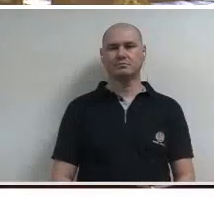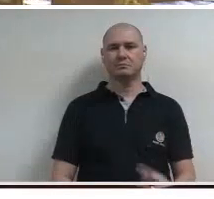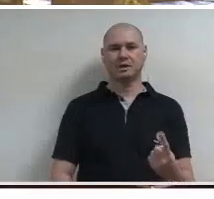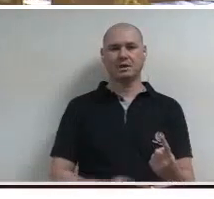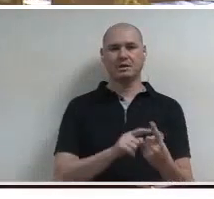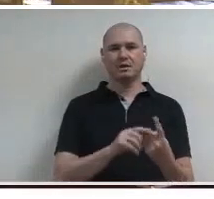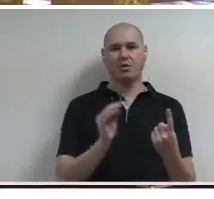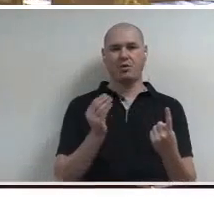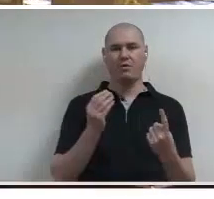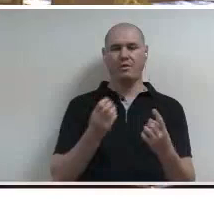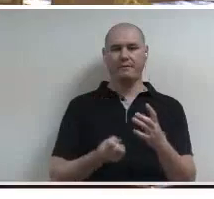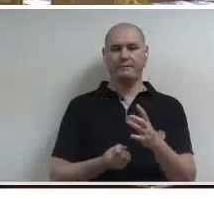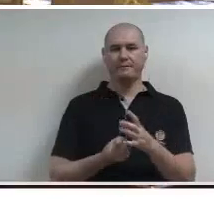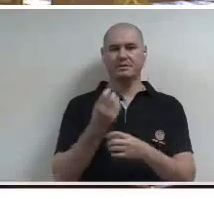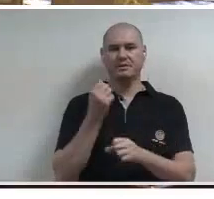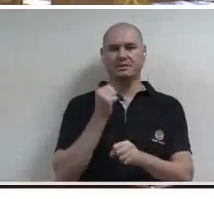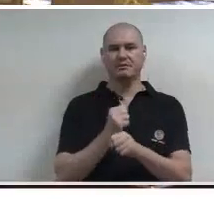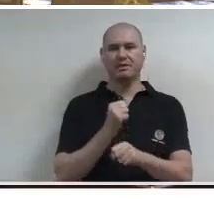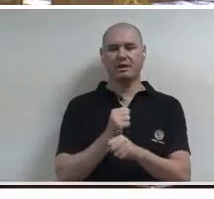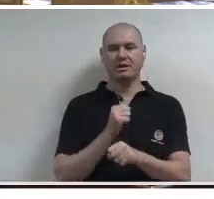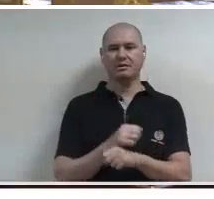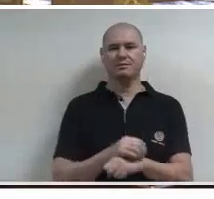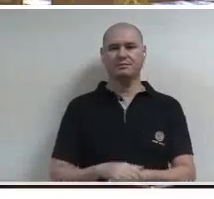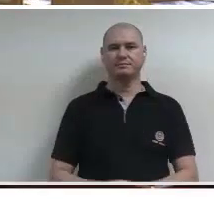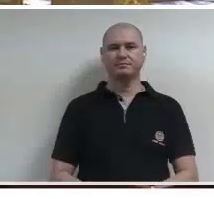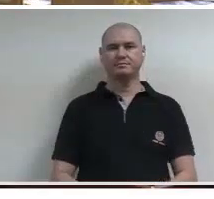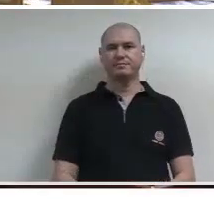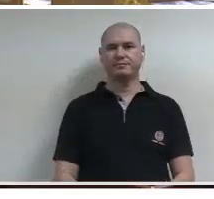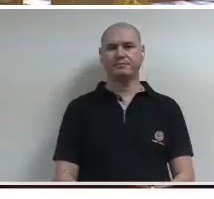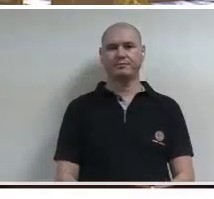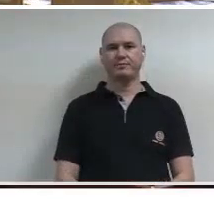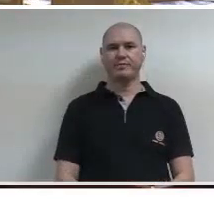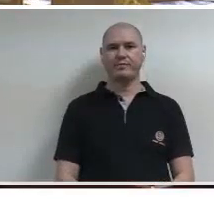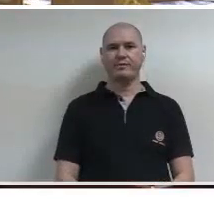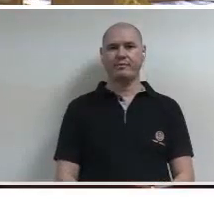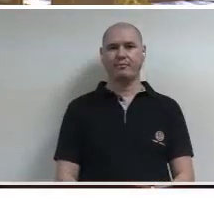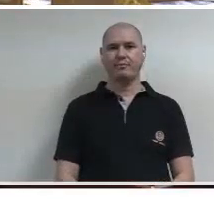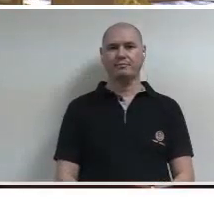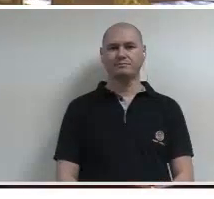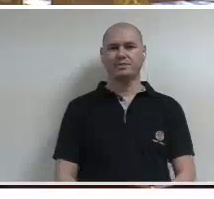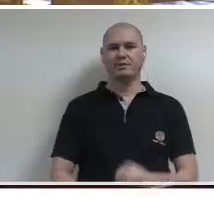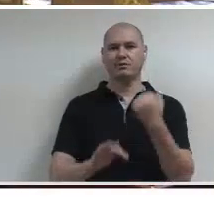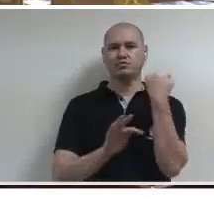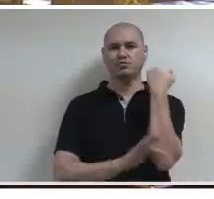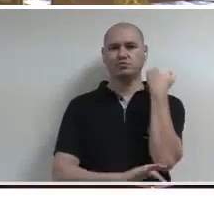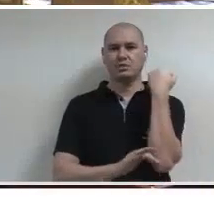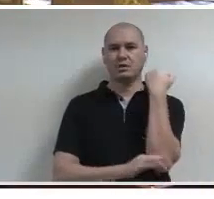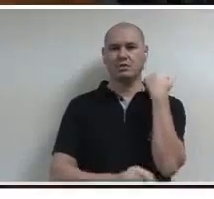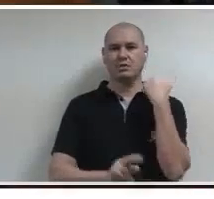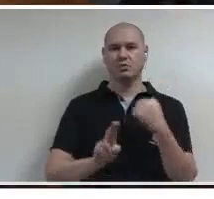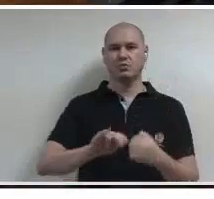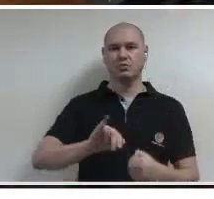ha yo asente co mi tarusukoa oña por un pe congresión forense